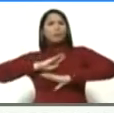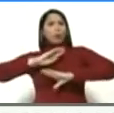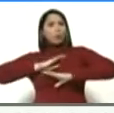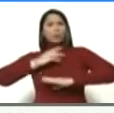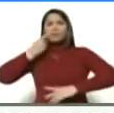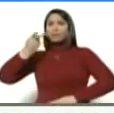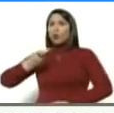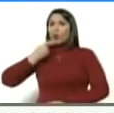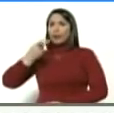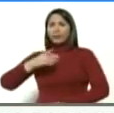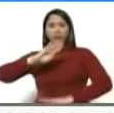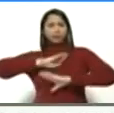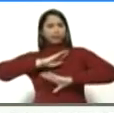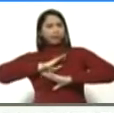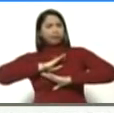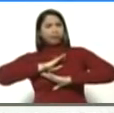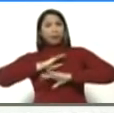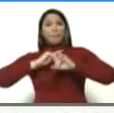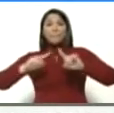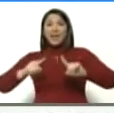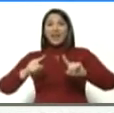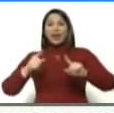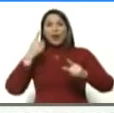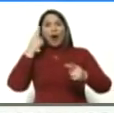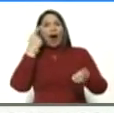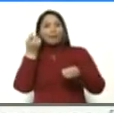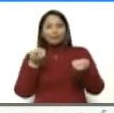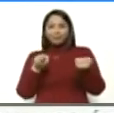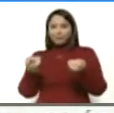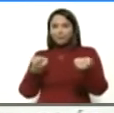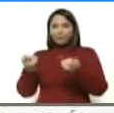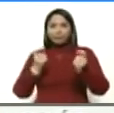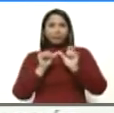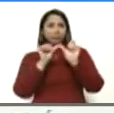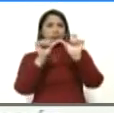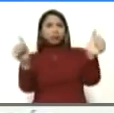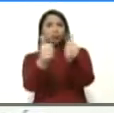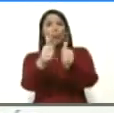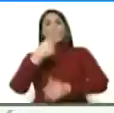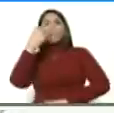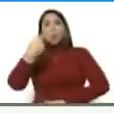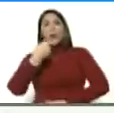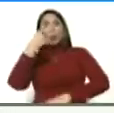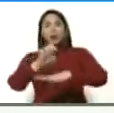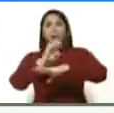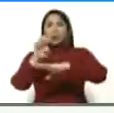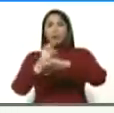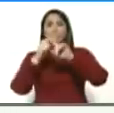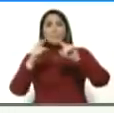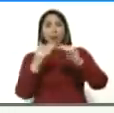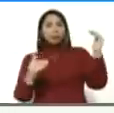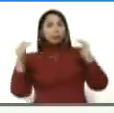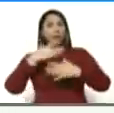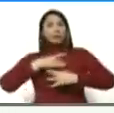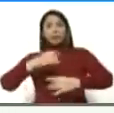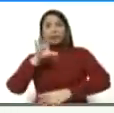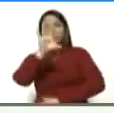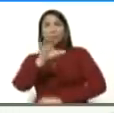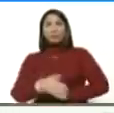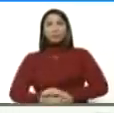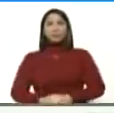políticas autónomas, pero en coordinación permanente con la política económica para los altos intereses de la